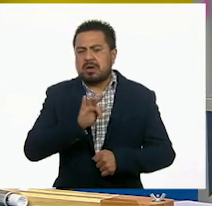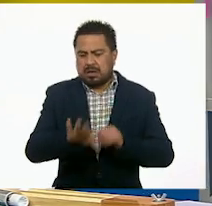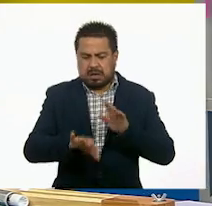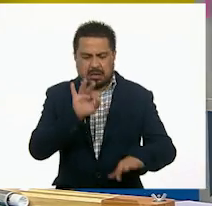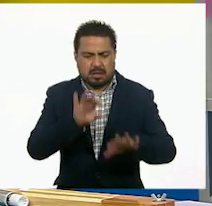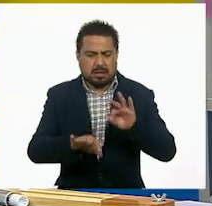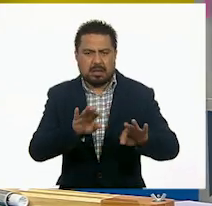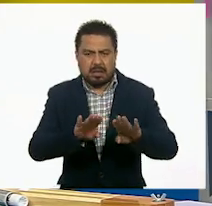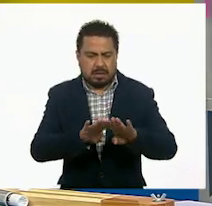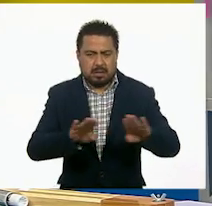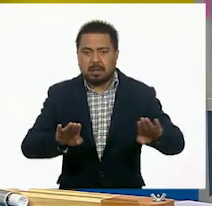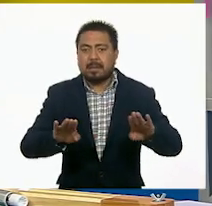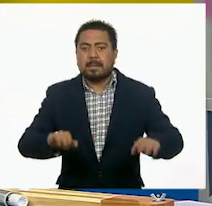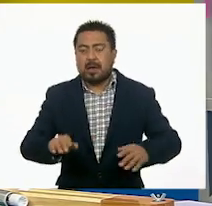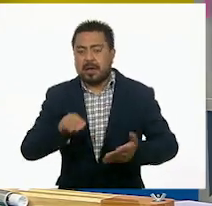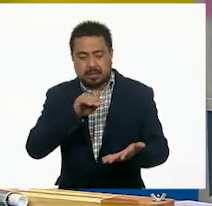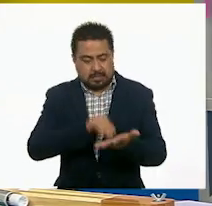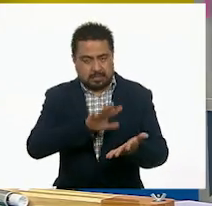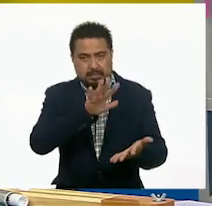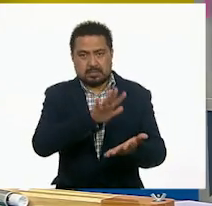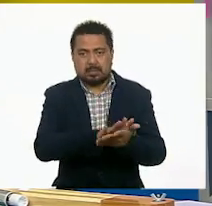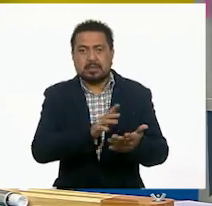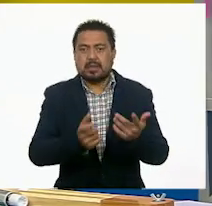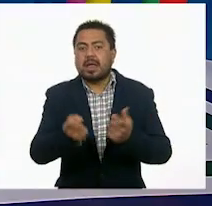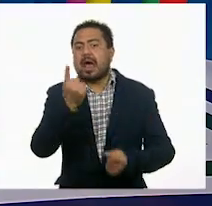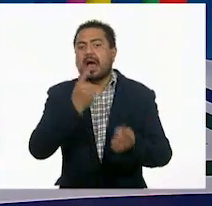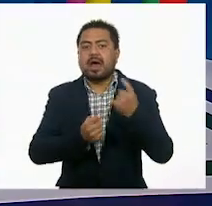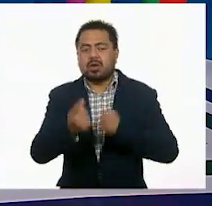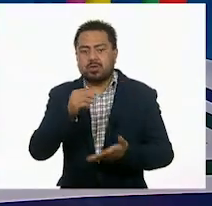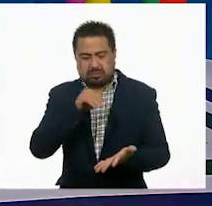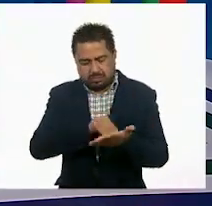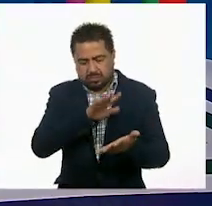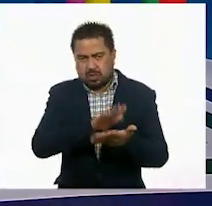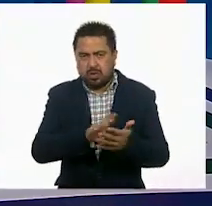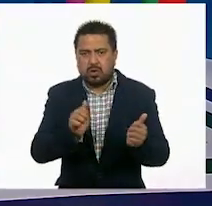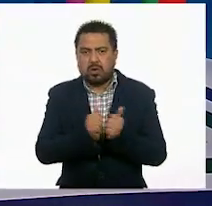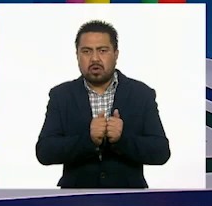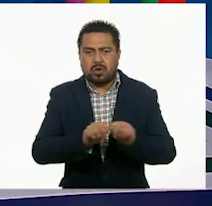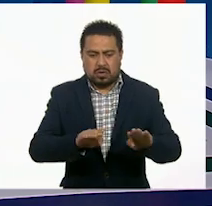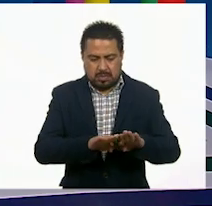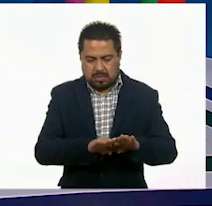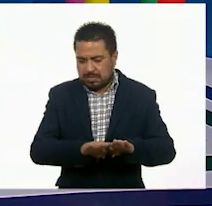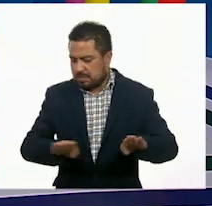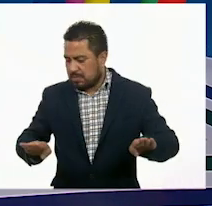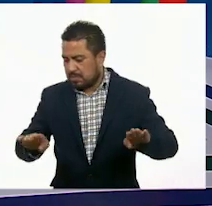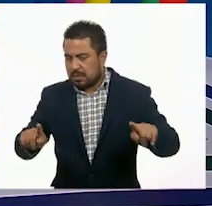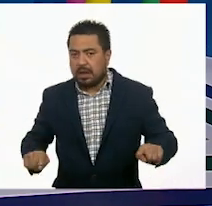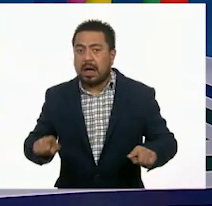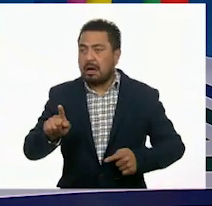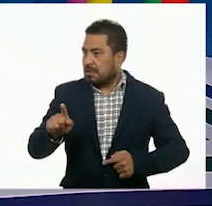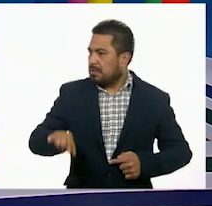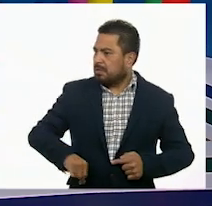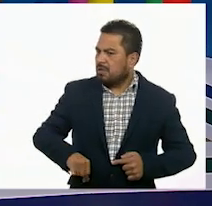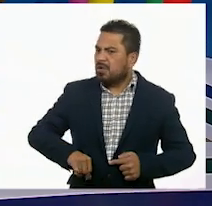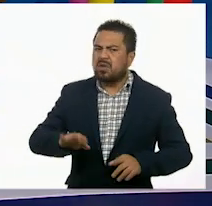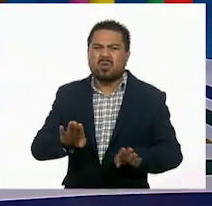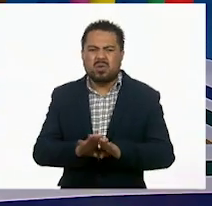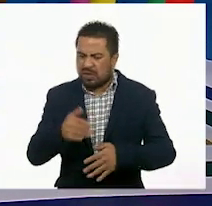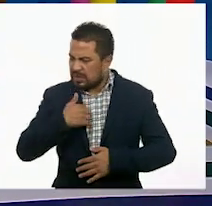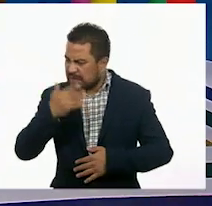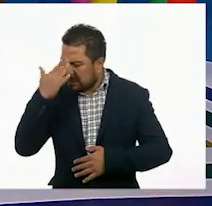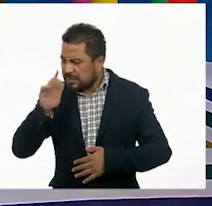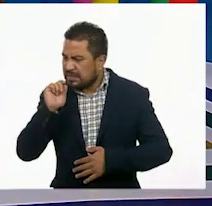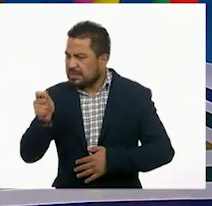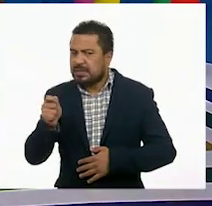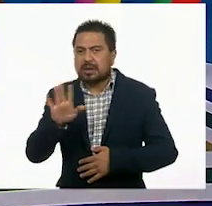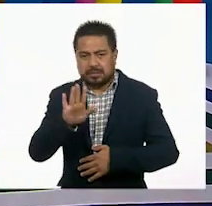algunas medidas y establecer algunos segmentos sobre una línea, ¿de acuerdo? De acuerdo, eso suena interesante, quiero saber cómo. Pues vamos